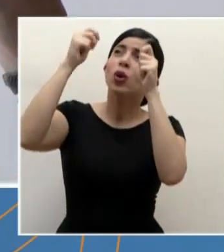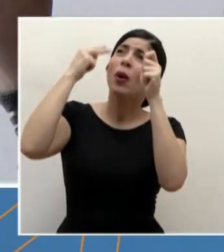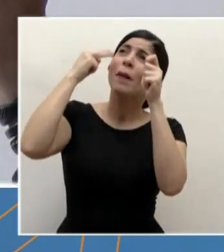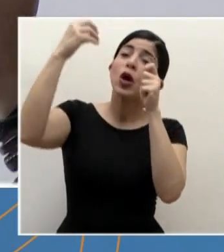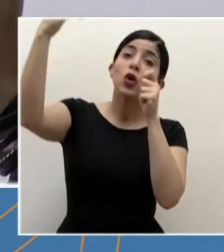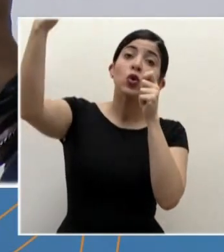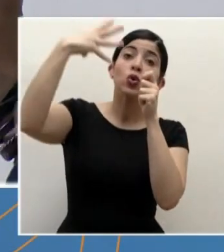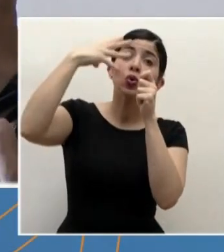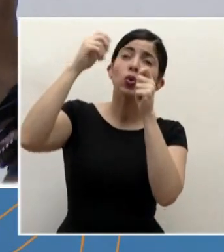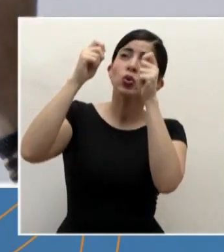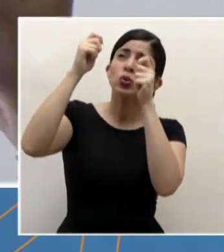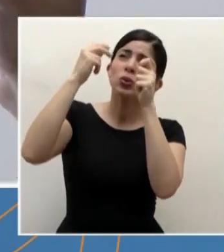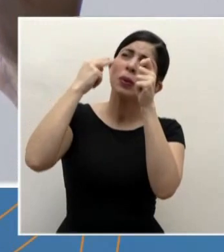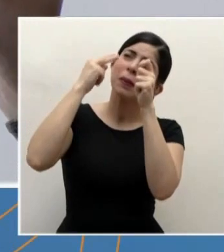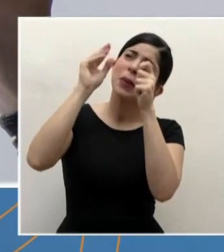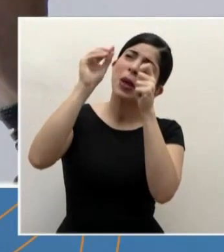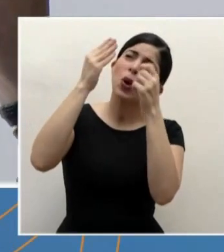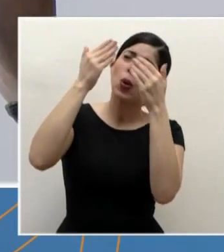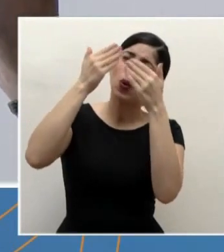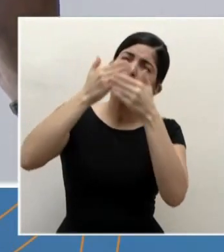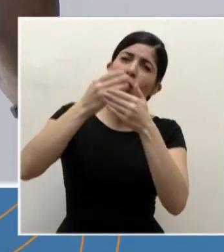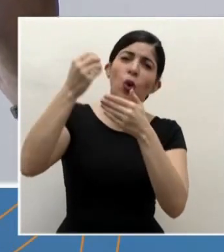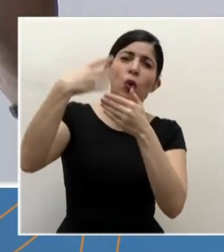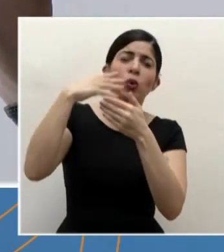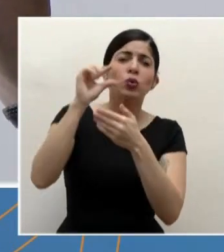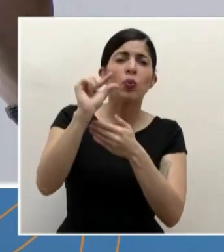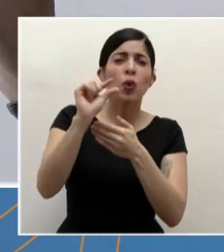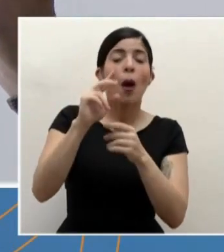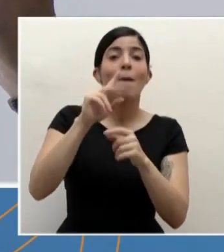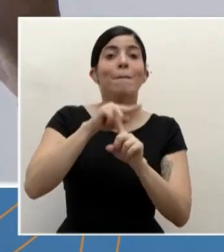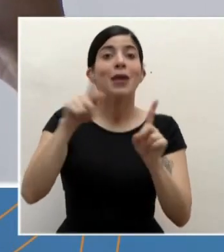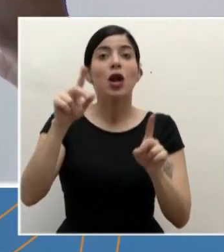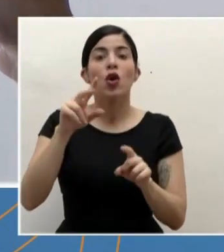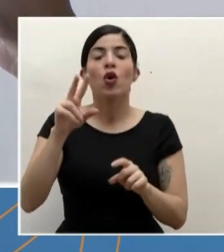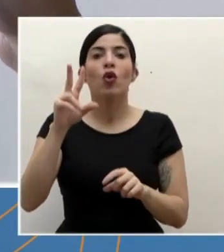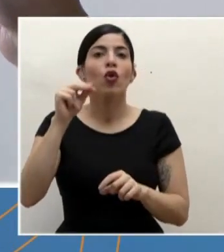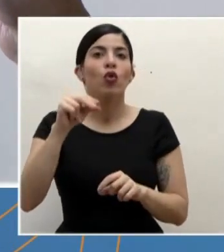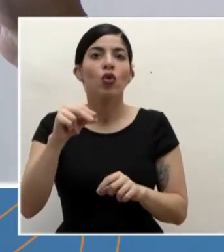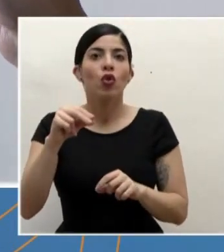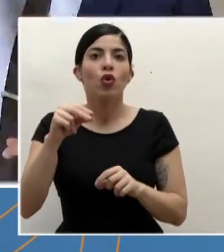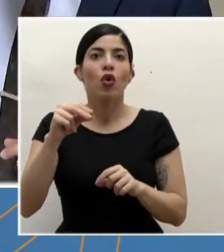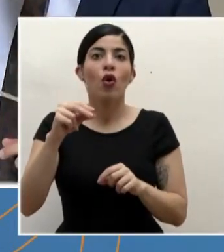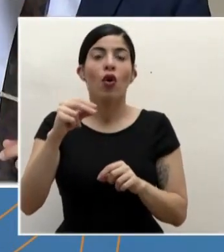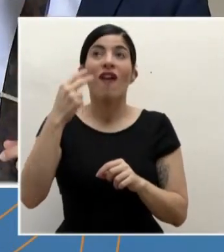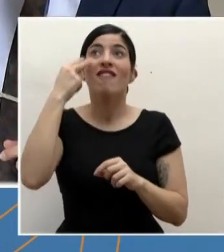viendo contraluz y puedo ver un poco de nivel de luz, pero no a nivel de que